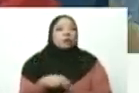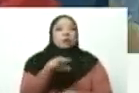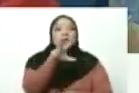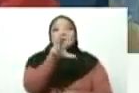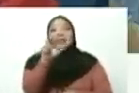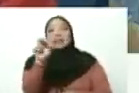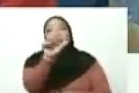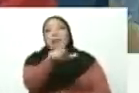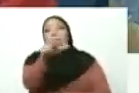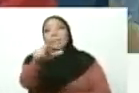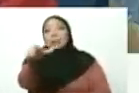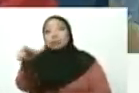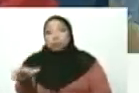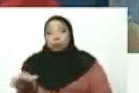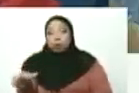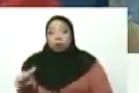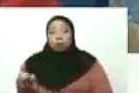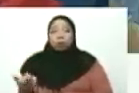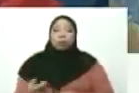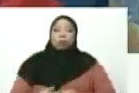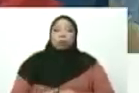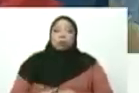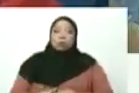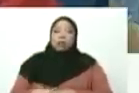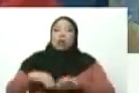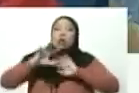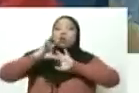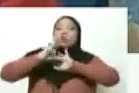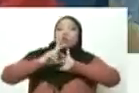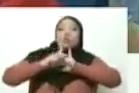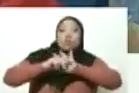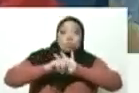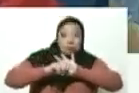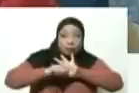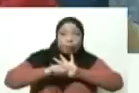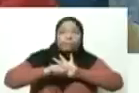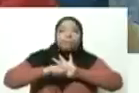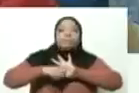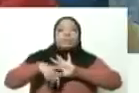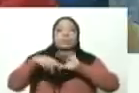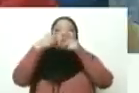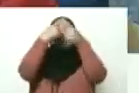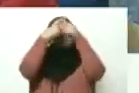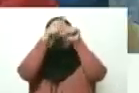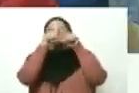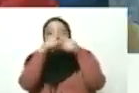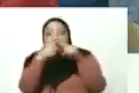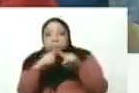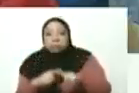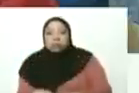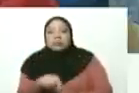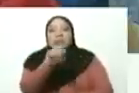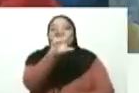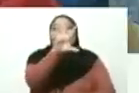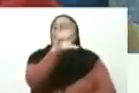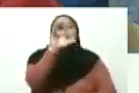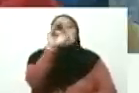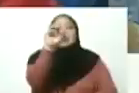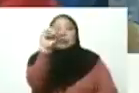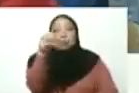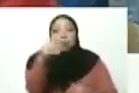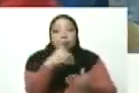personas a quienes les fueron robados calculen ustedes unos 50 millones de